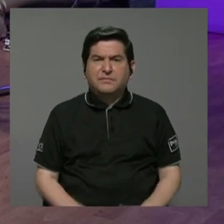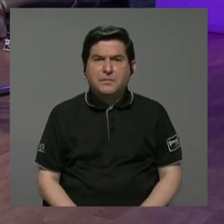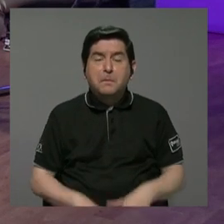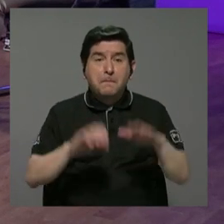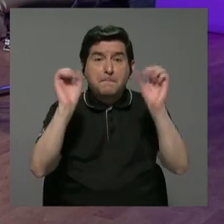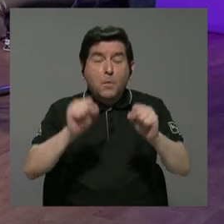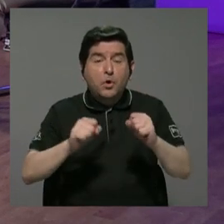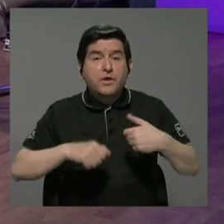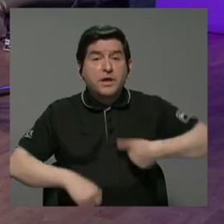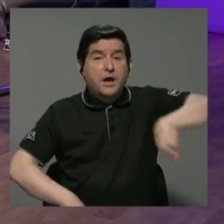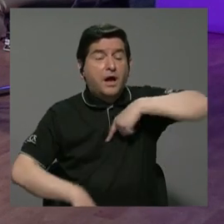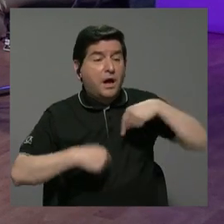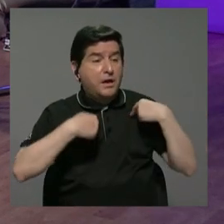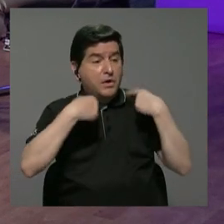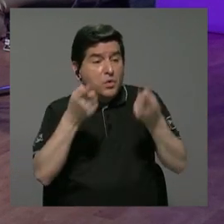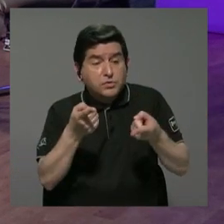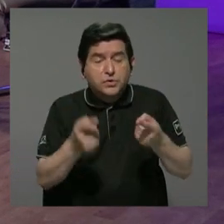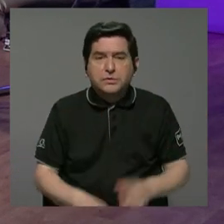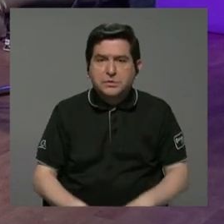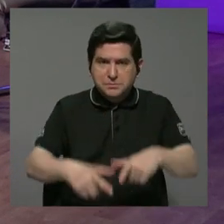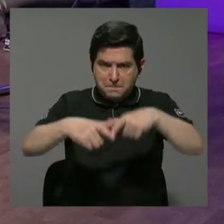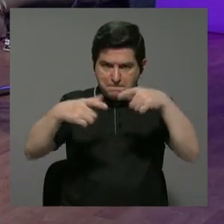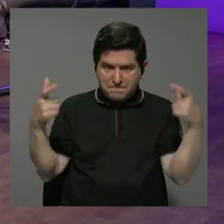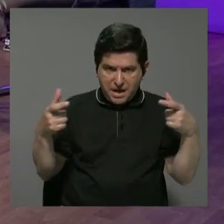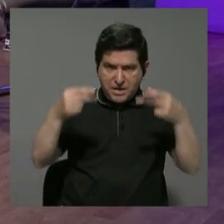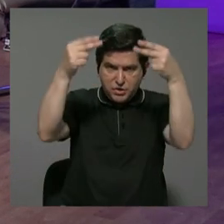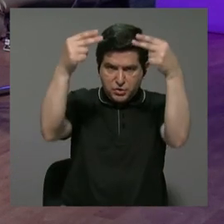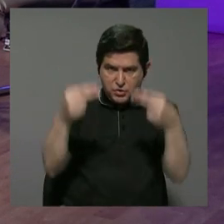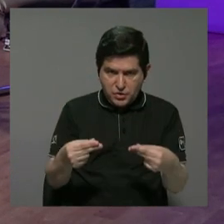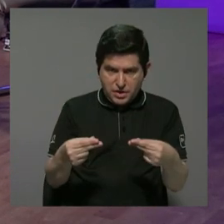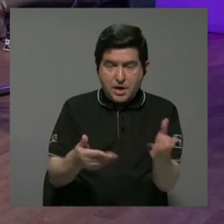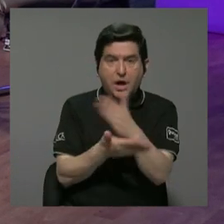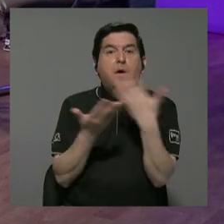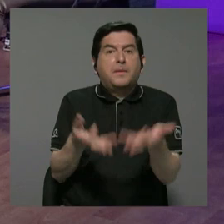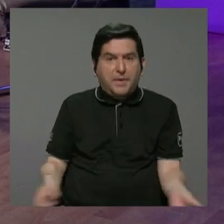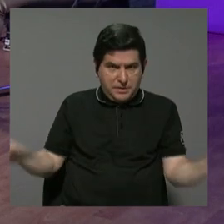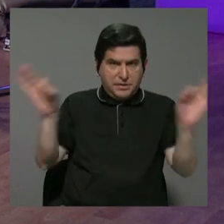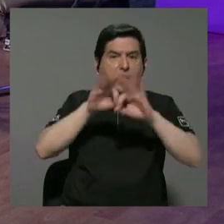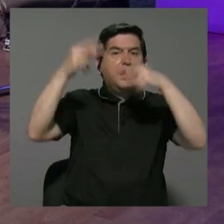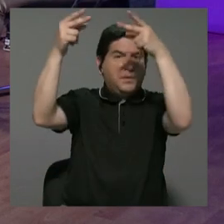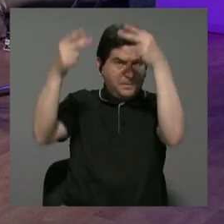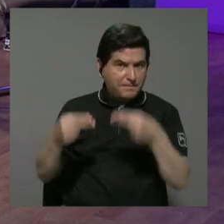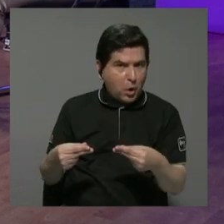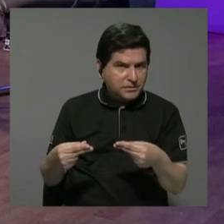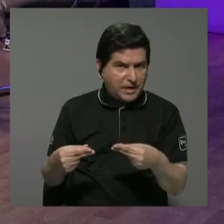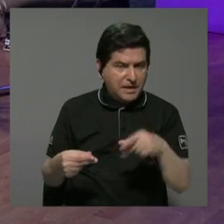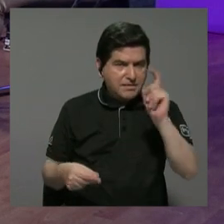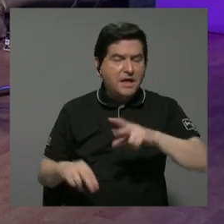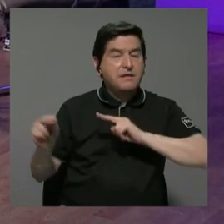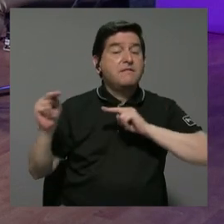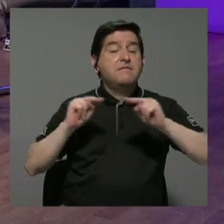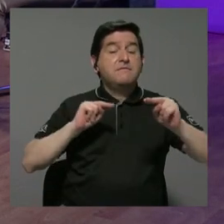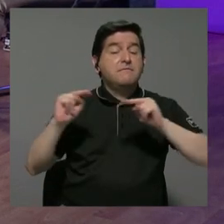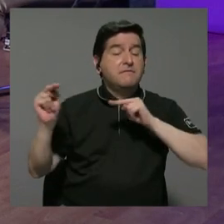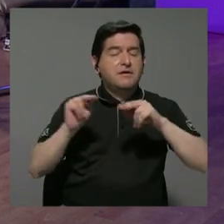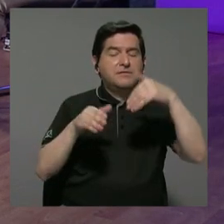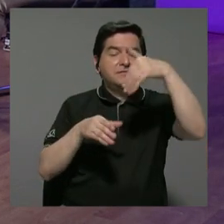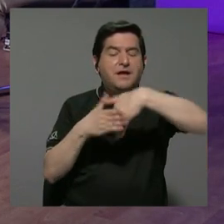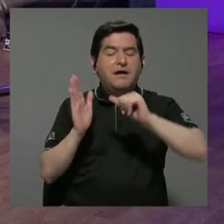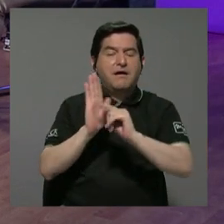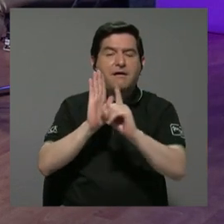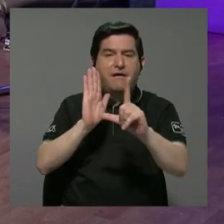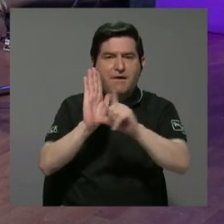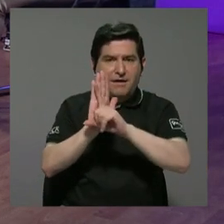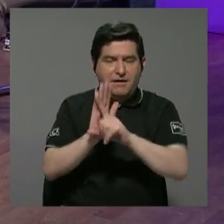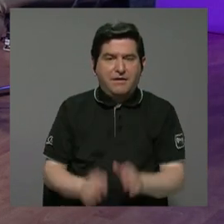puede empujar al hecho de que la mayoría del presupuesto o partes muy importantes del presupuesto se tengan que negociar en la Asamblea